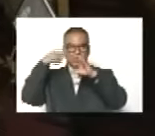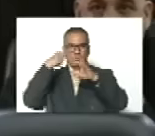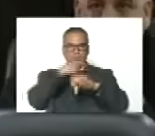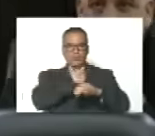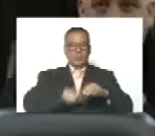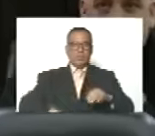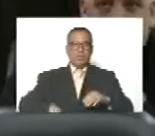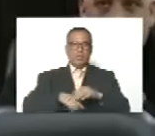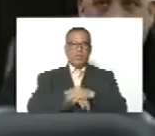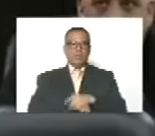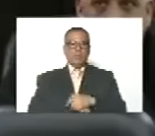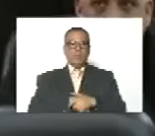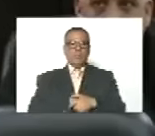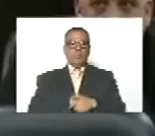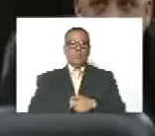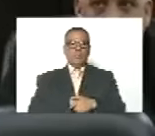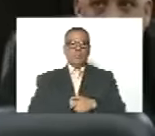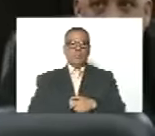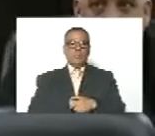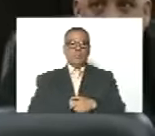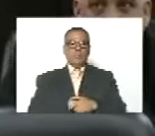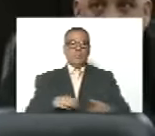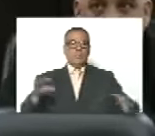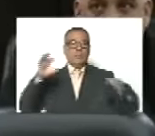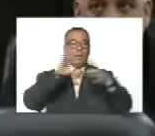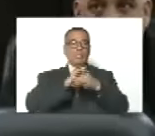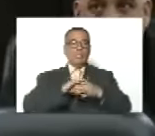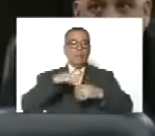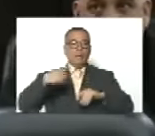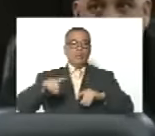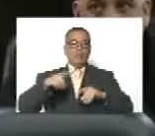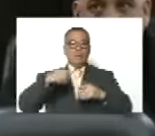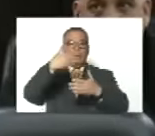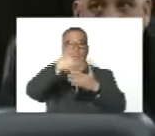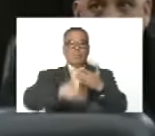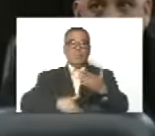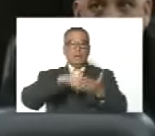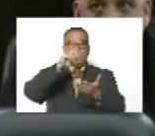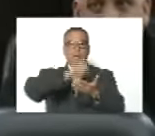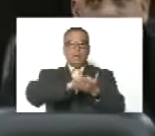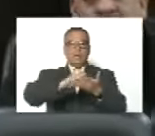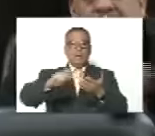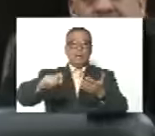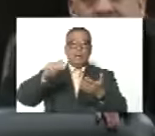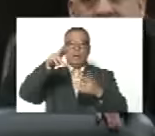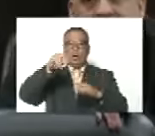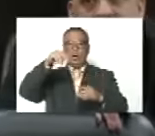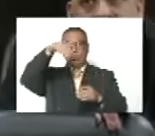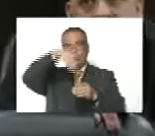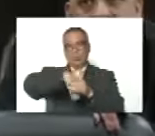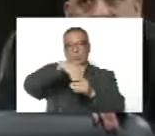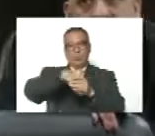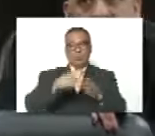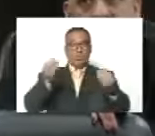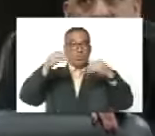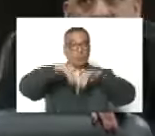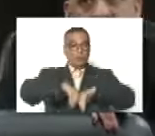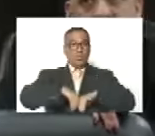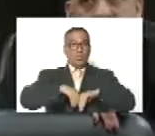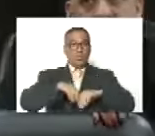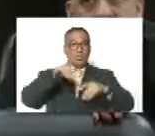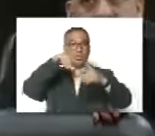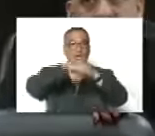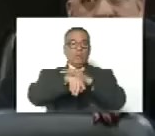Presidente, la Alianza Democrática deja constancia que no votamos el acuerdo con el